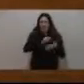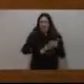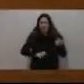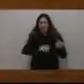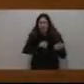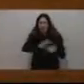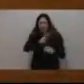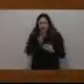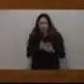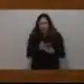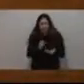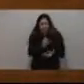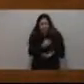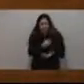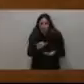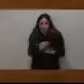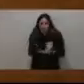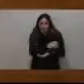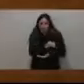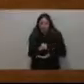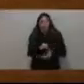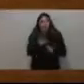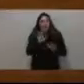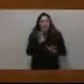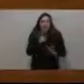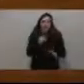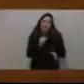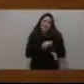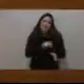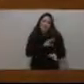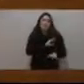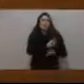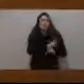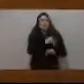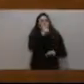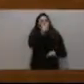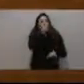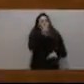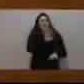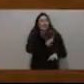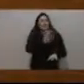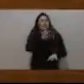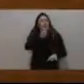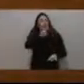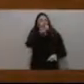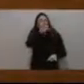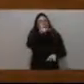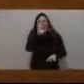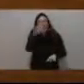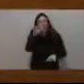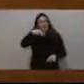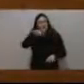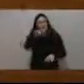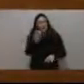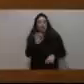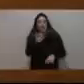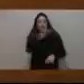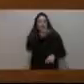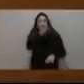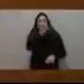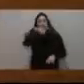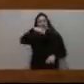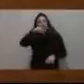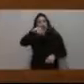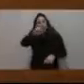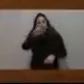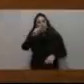suerte o por desgracia la tenemos todos. Pero también, lamentablemente, señor consejero, le recuerdo que el señor Ovidio Sánchez, que el señor Fernando Goñi y que el señor Juan